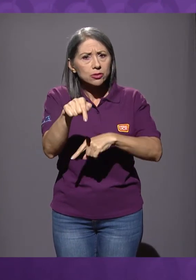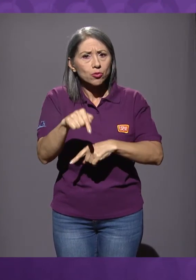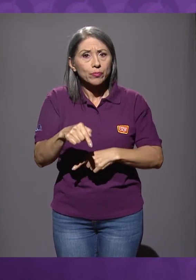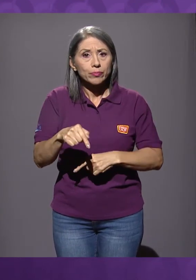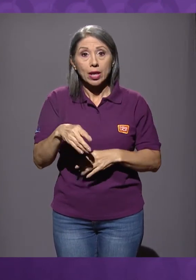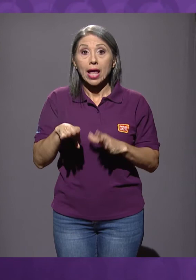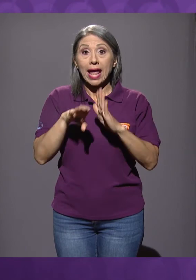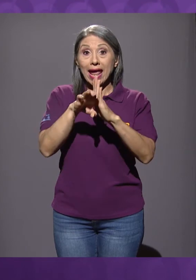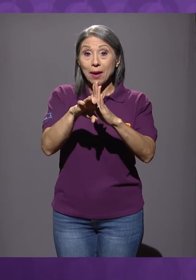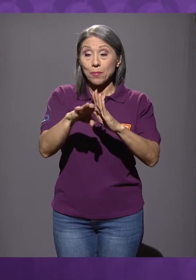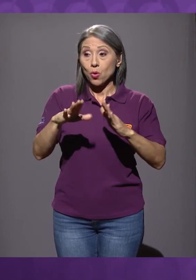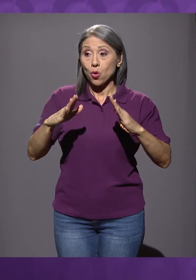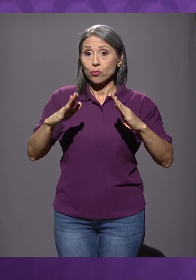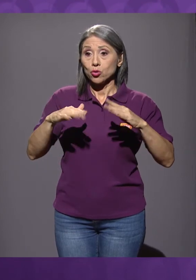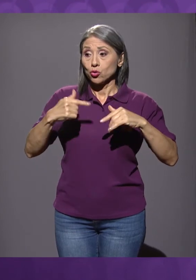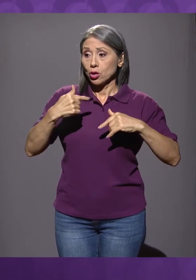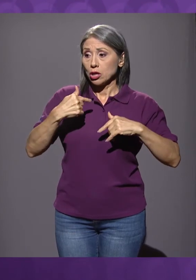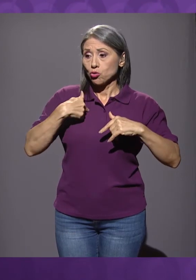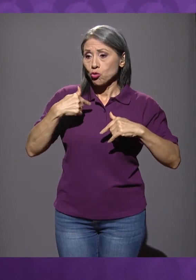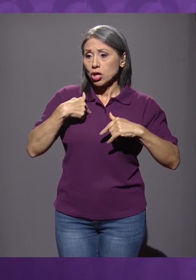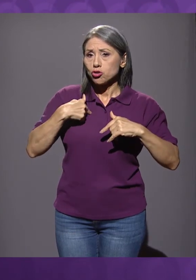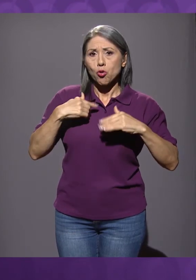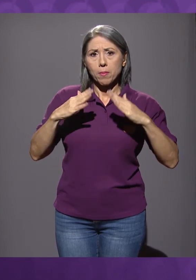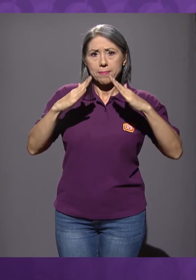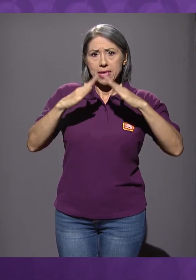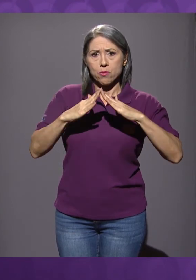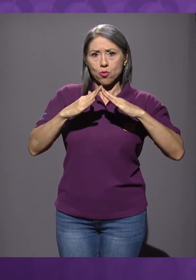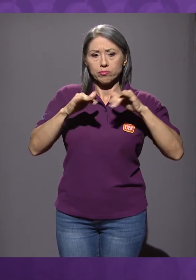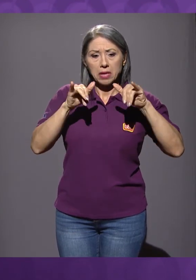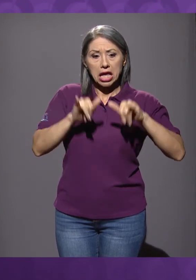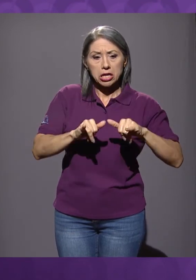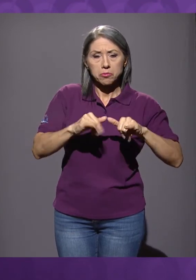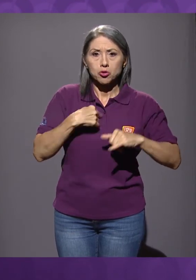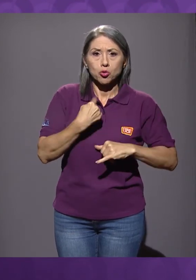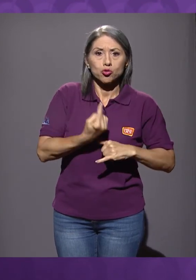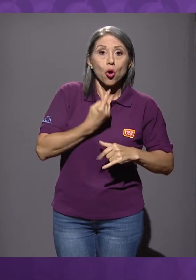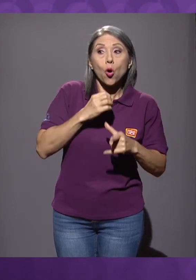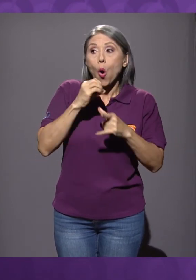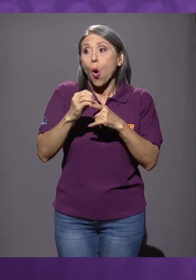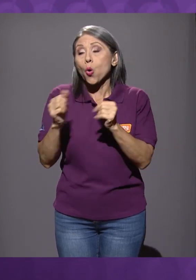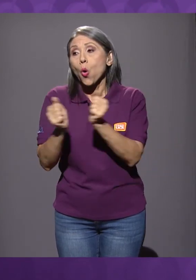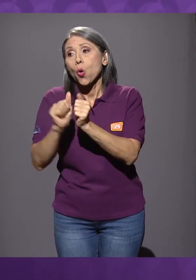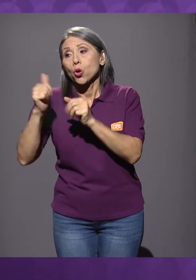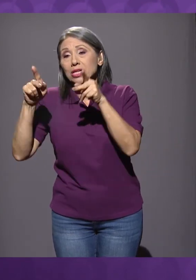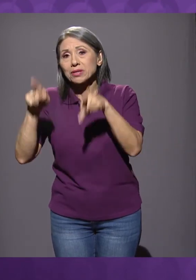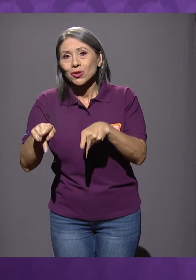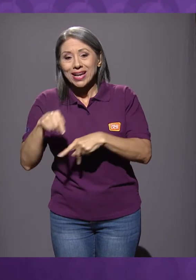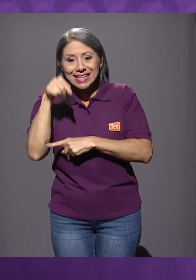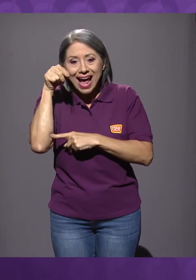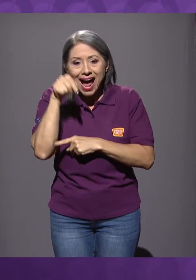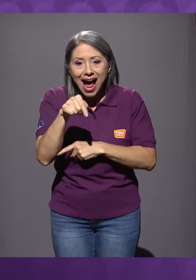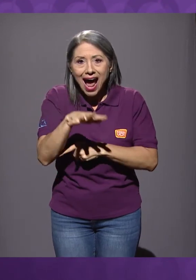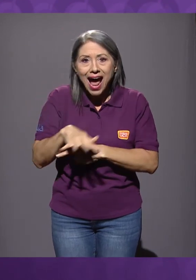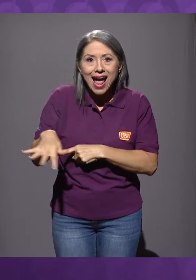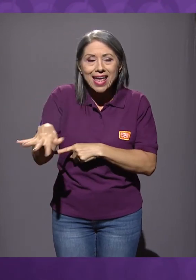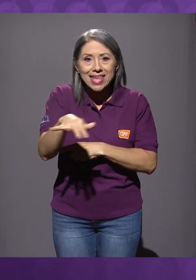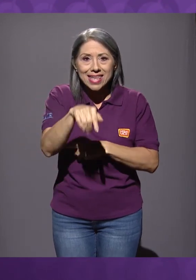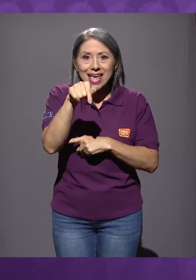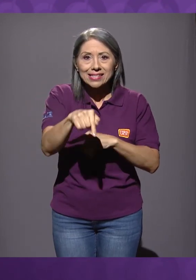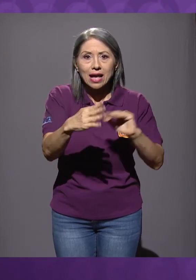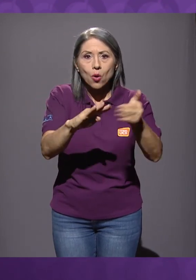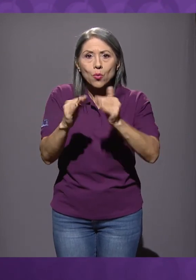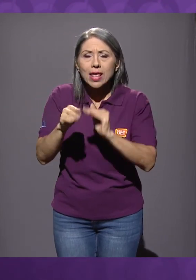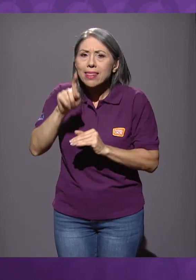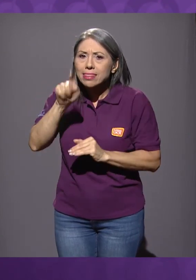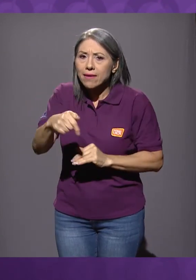decir, donde yo viva solo, acompañado o con muchas personas, ese espacio ya debe tener lugares donde yo